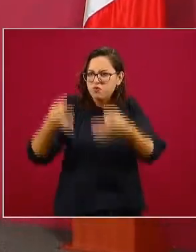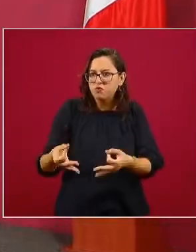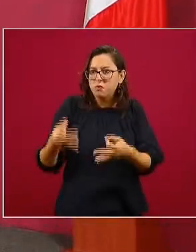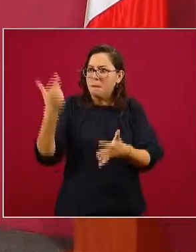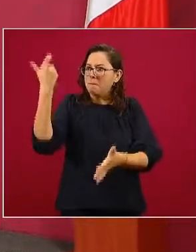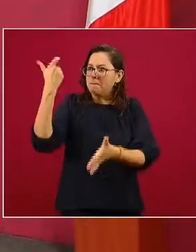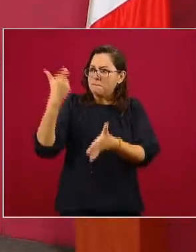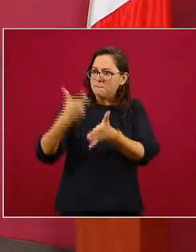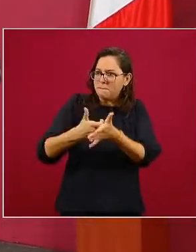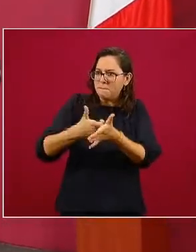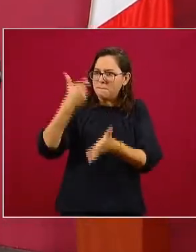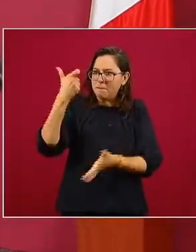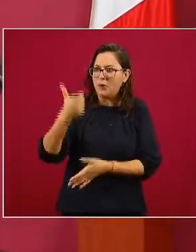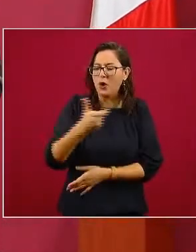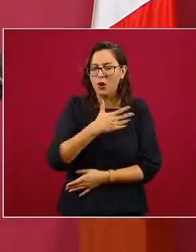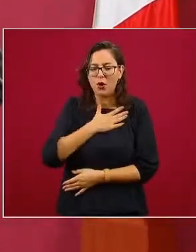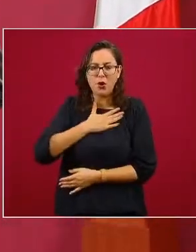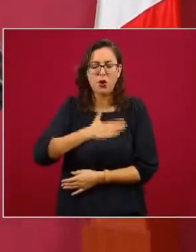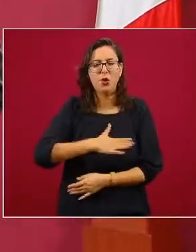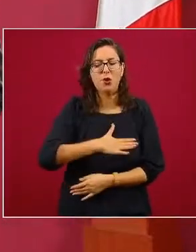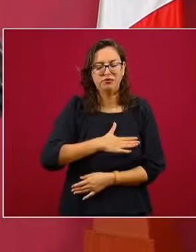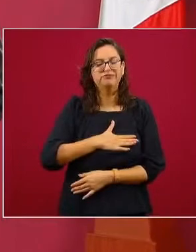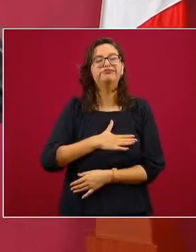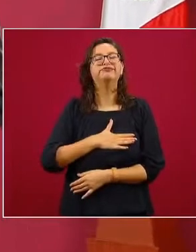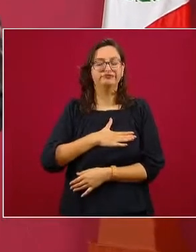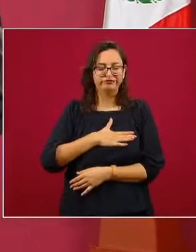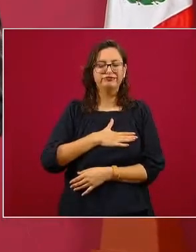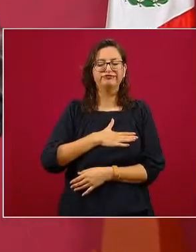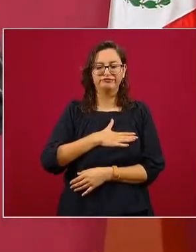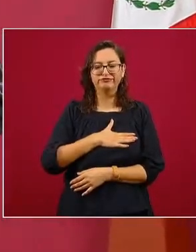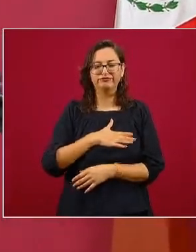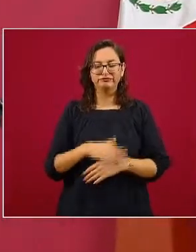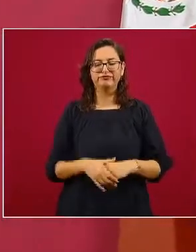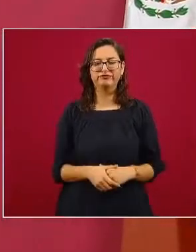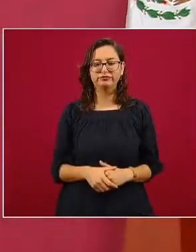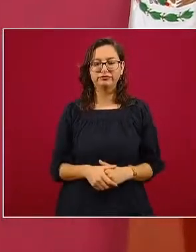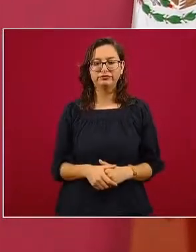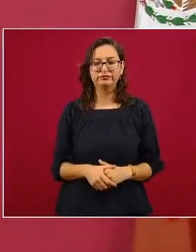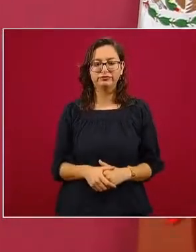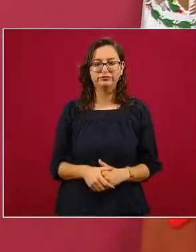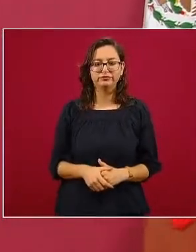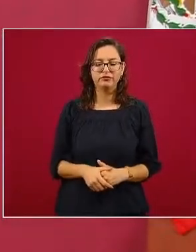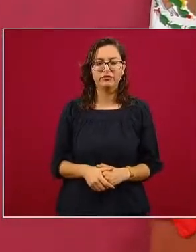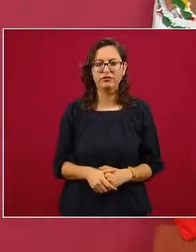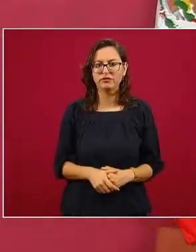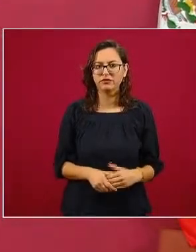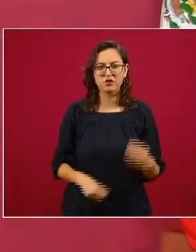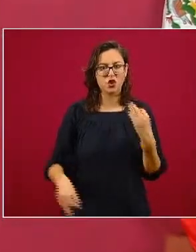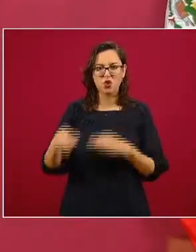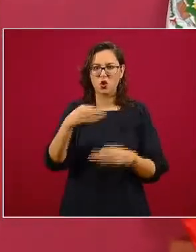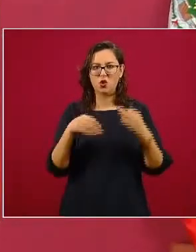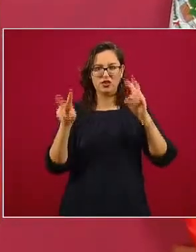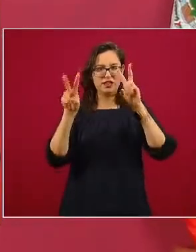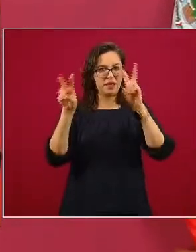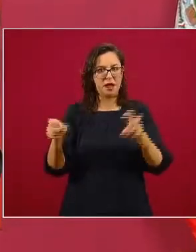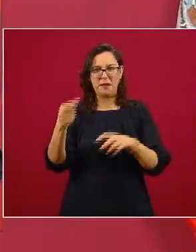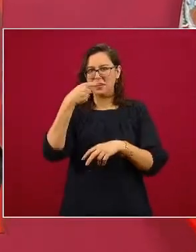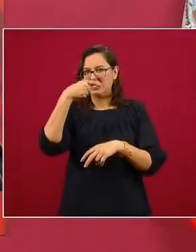los medicamentos y de los equipos médicos.